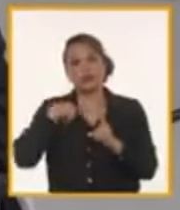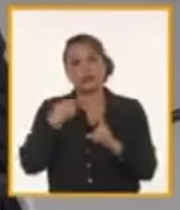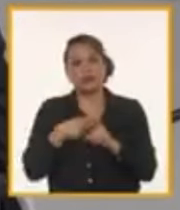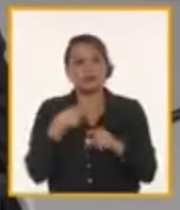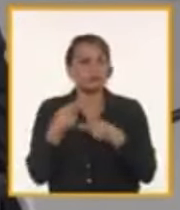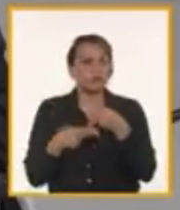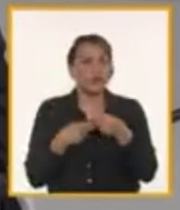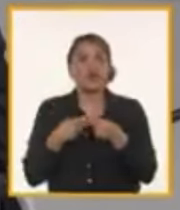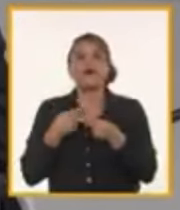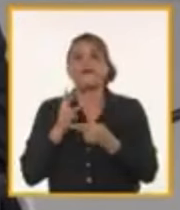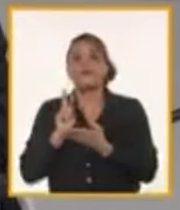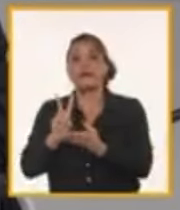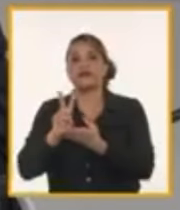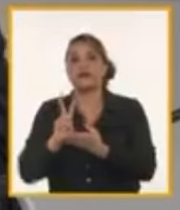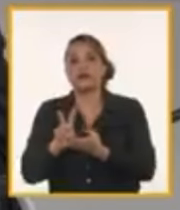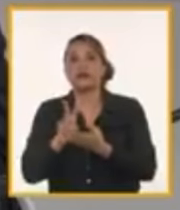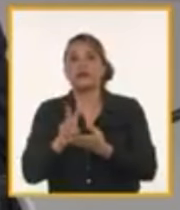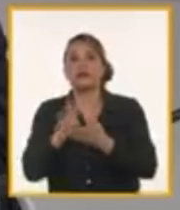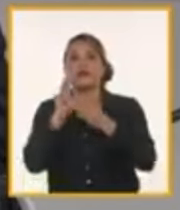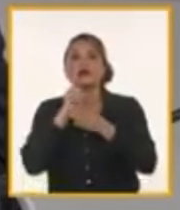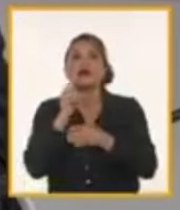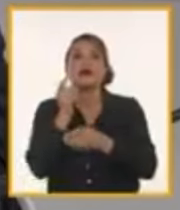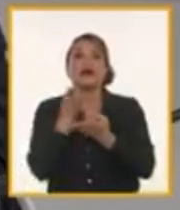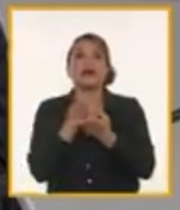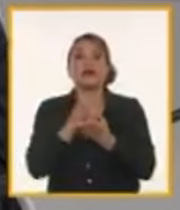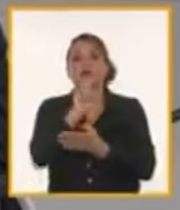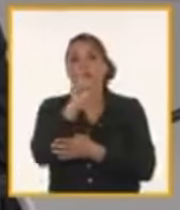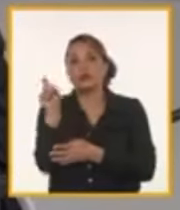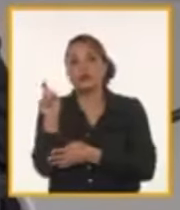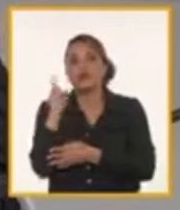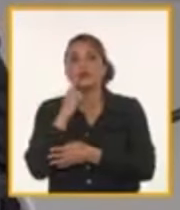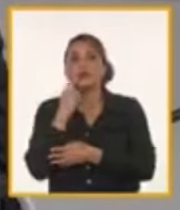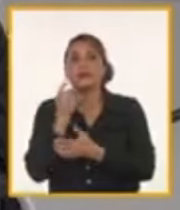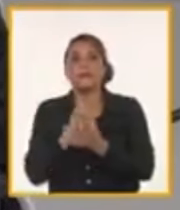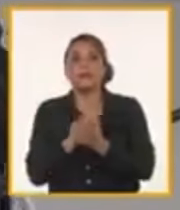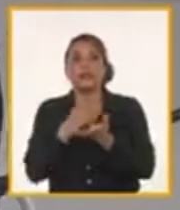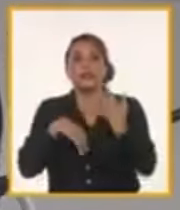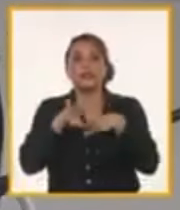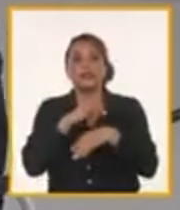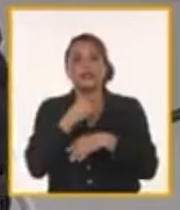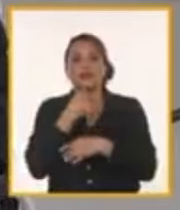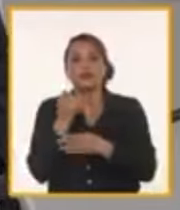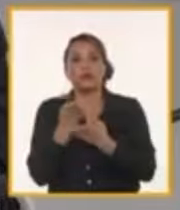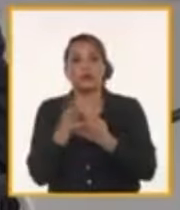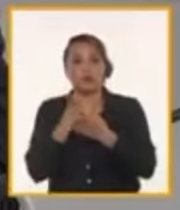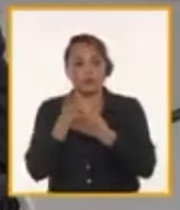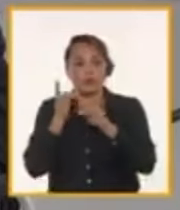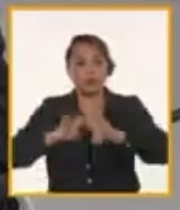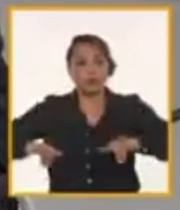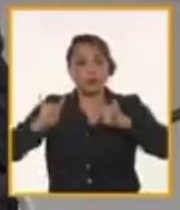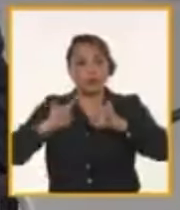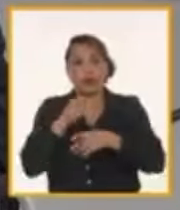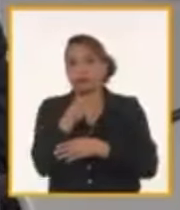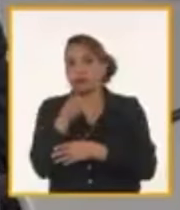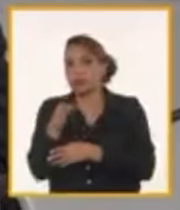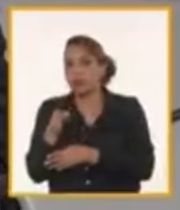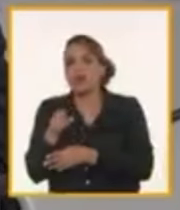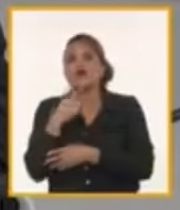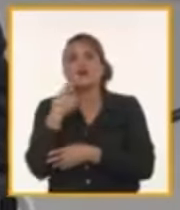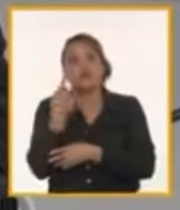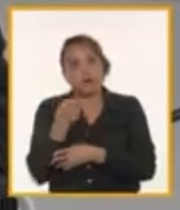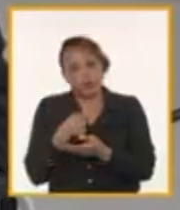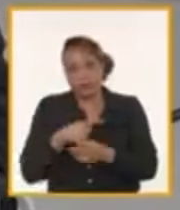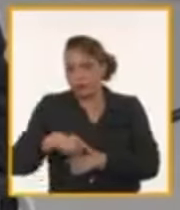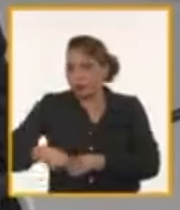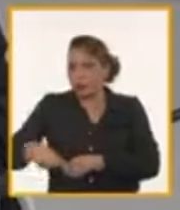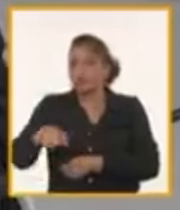instituciones de educación superior del mes y algunas instituciones que son de otros organismos formadores lo cual continuaremos haciendo en los próximos días